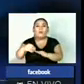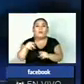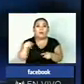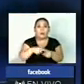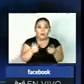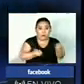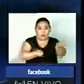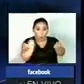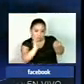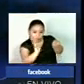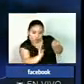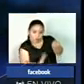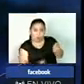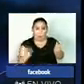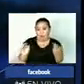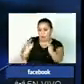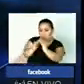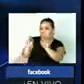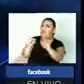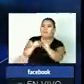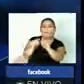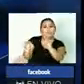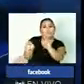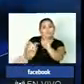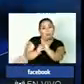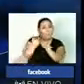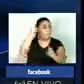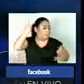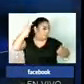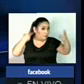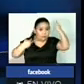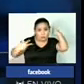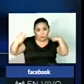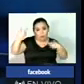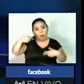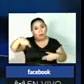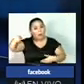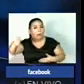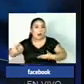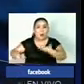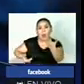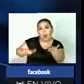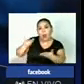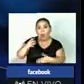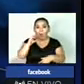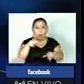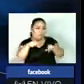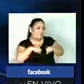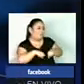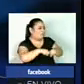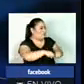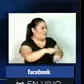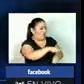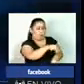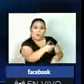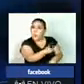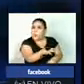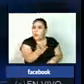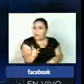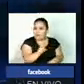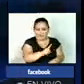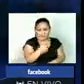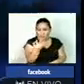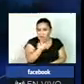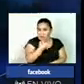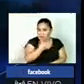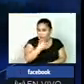car wash abiertos, reuniones en casas, gente en salones de belleza y yendo al mercado o al supermercado para comprar cosas que no son